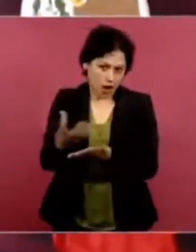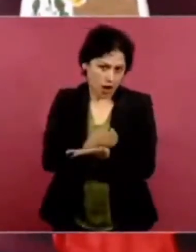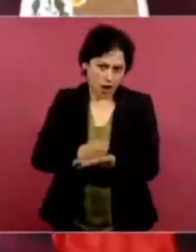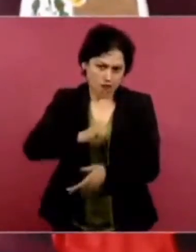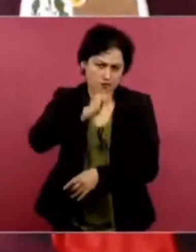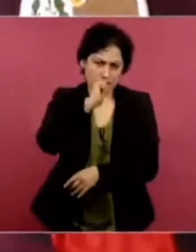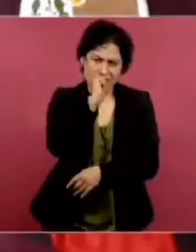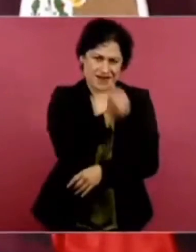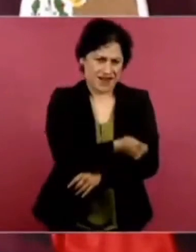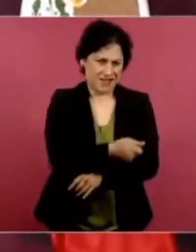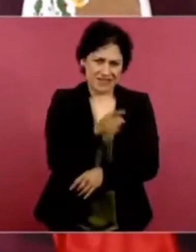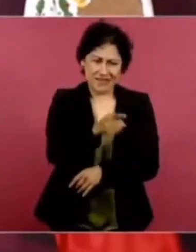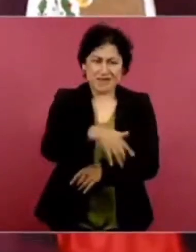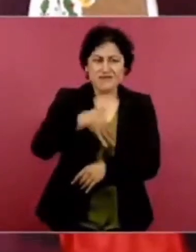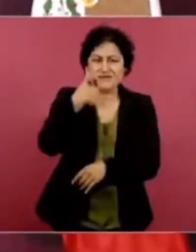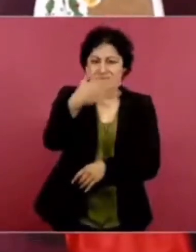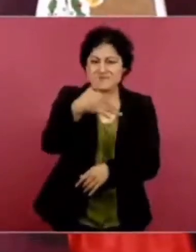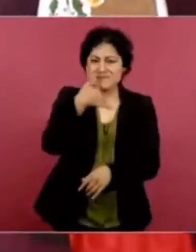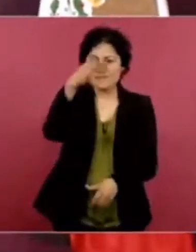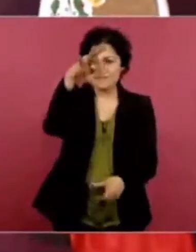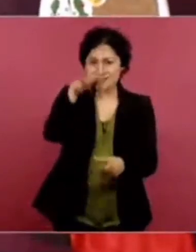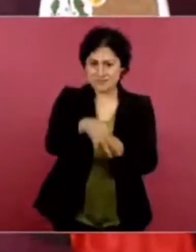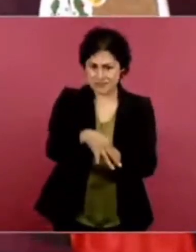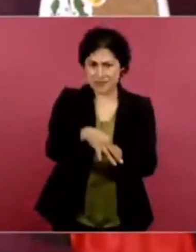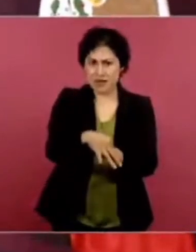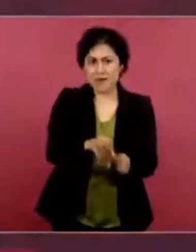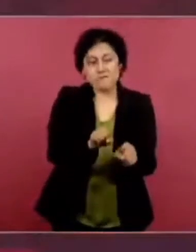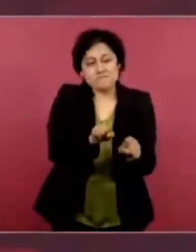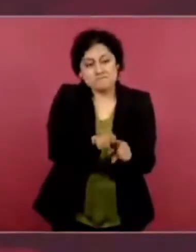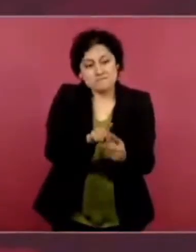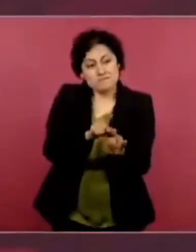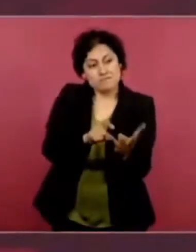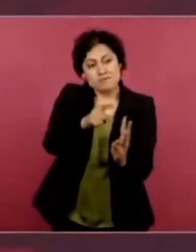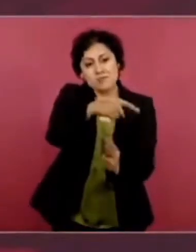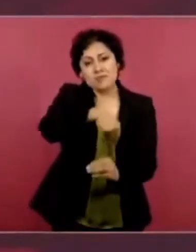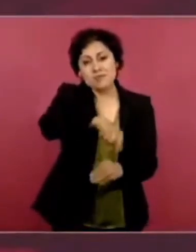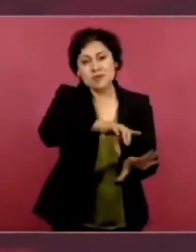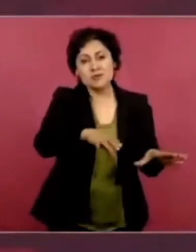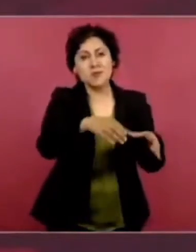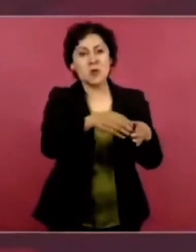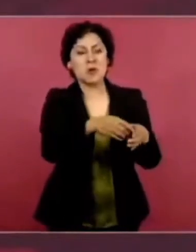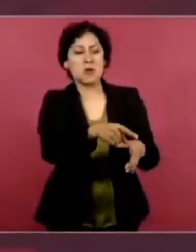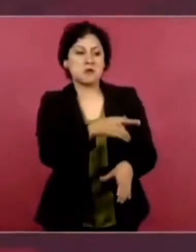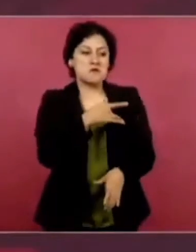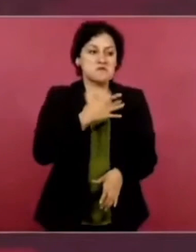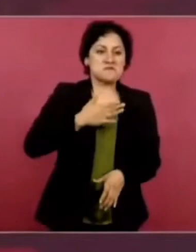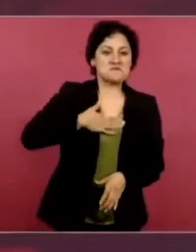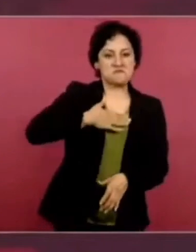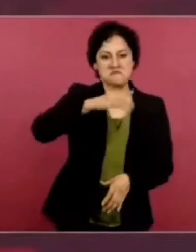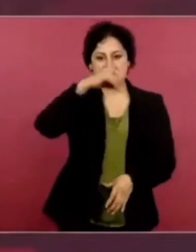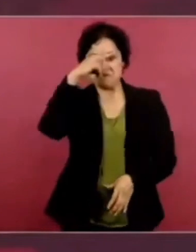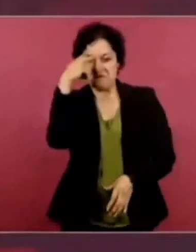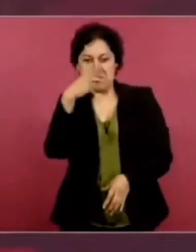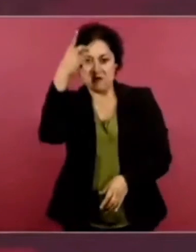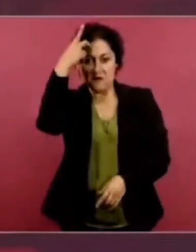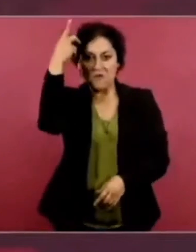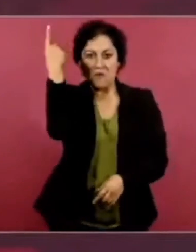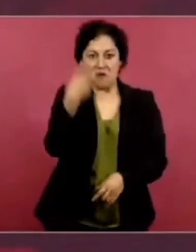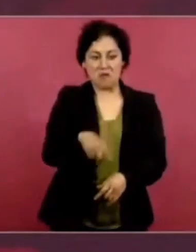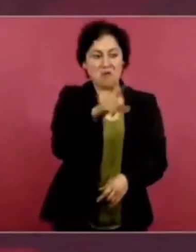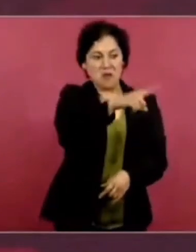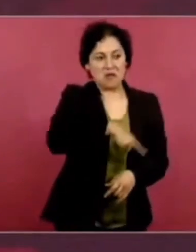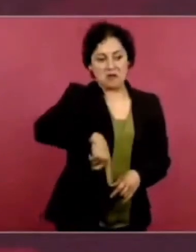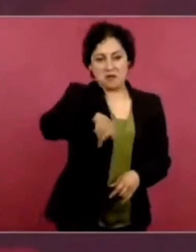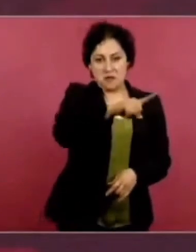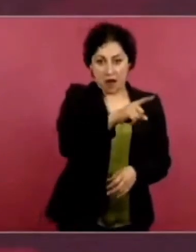lo impusieron los mismos, los que se creían dueños de México. Ahora están muy